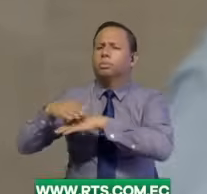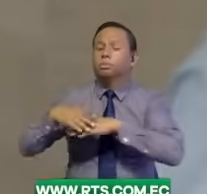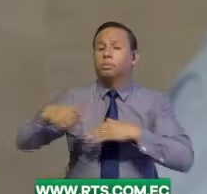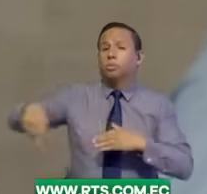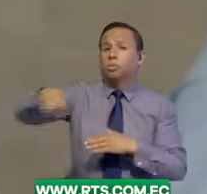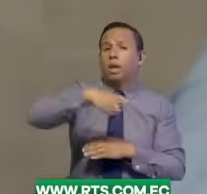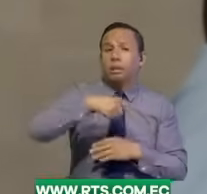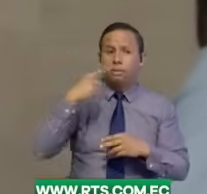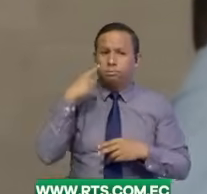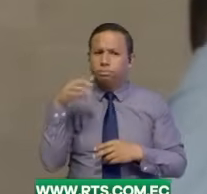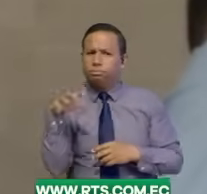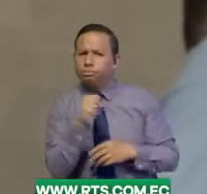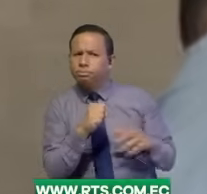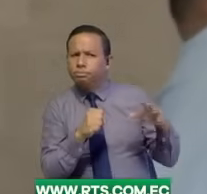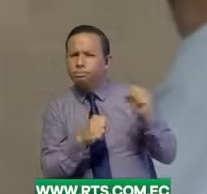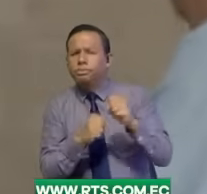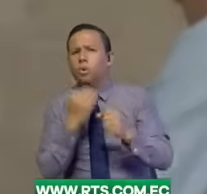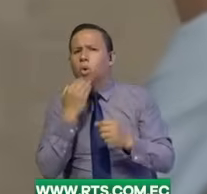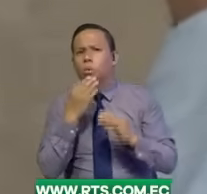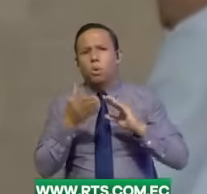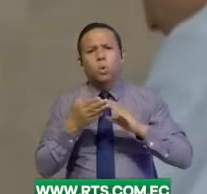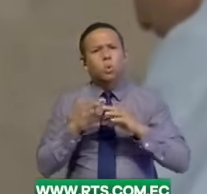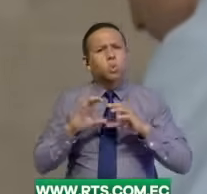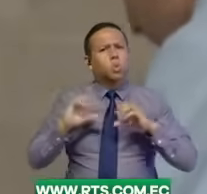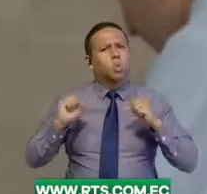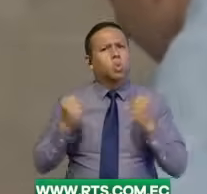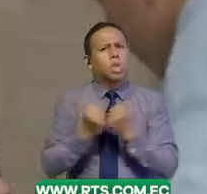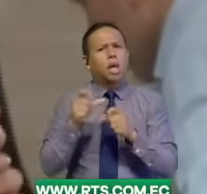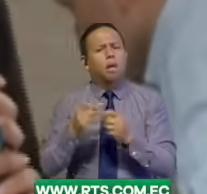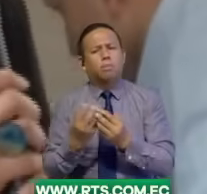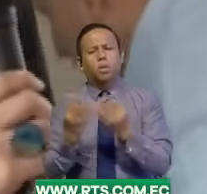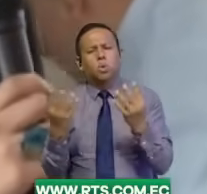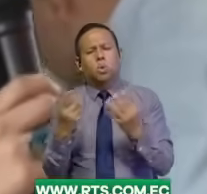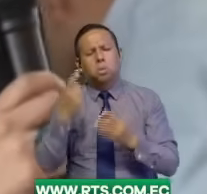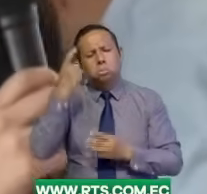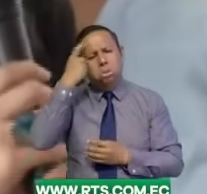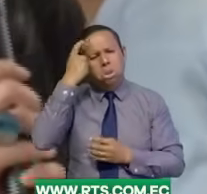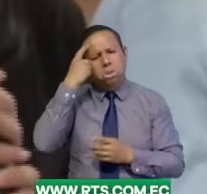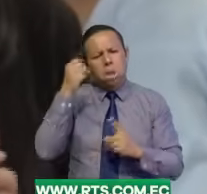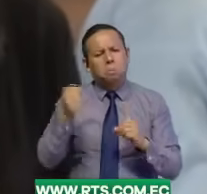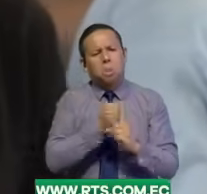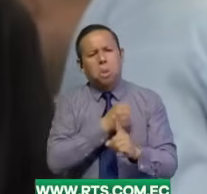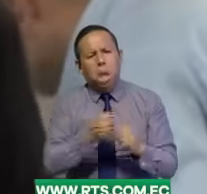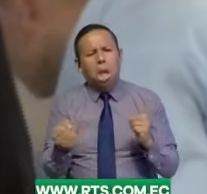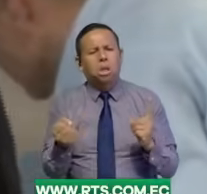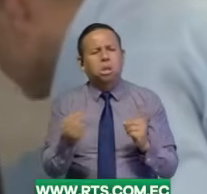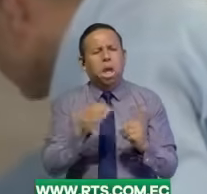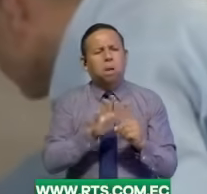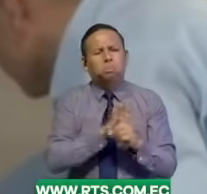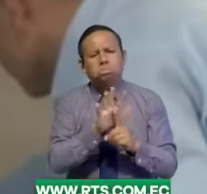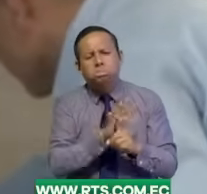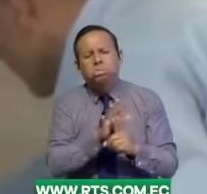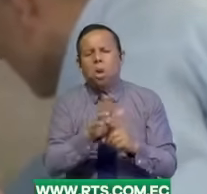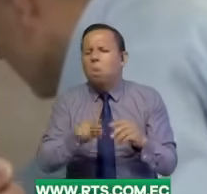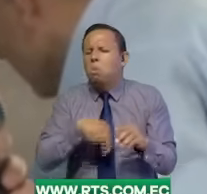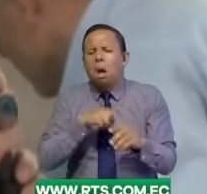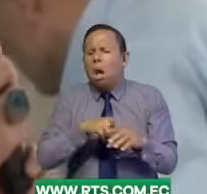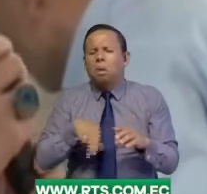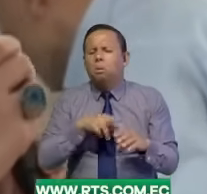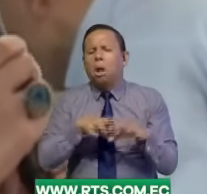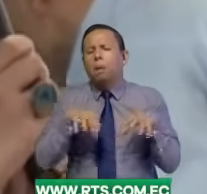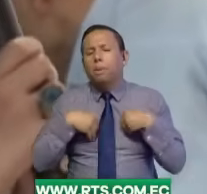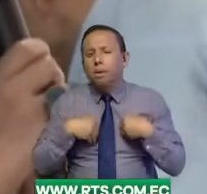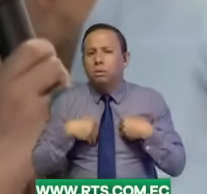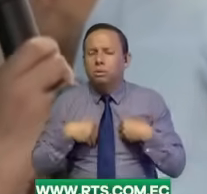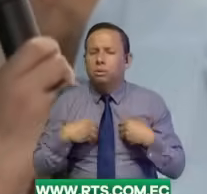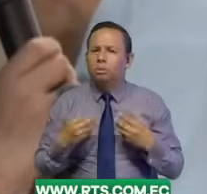las maneras en que hemos naturalizado como sociedades la violencia, ¿cierto? En nuestras casas, en todos los ámbitos de, la vida de los niños,